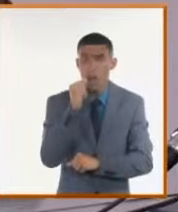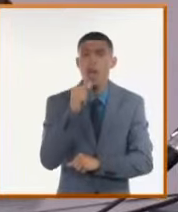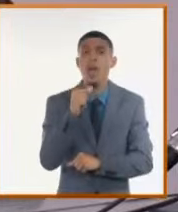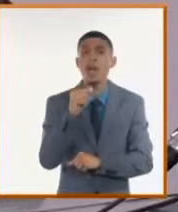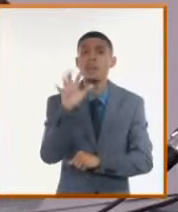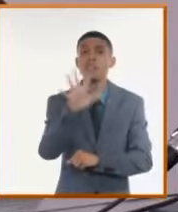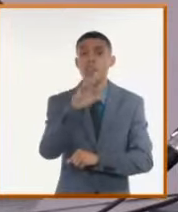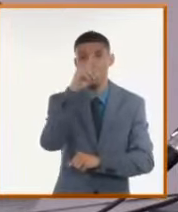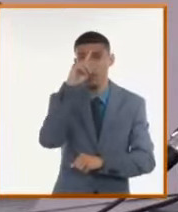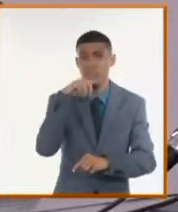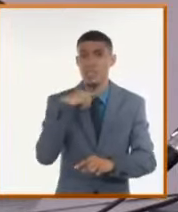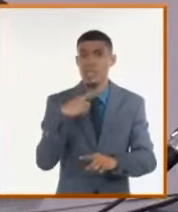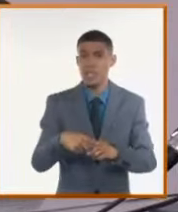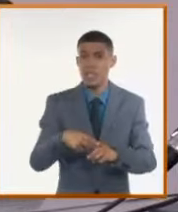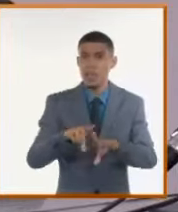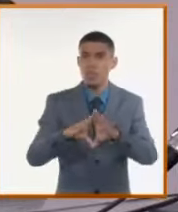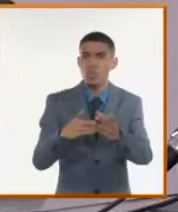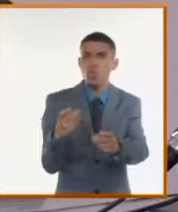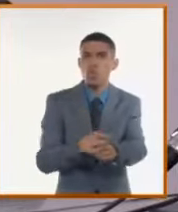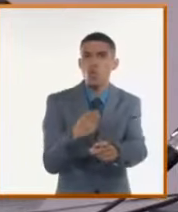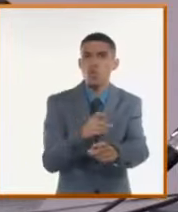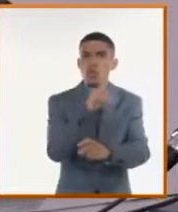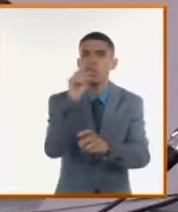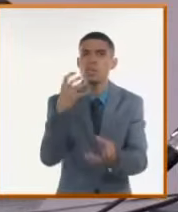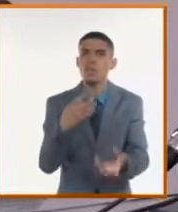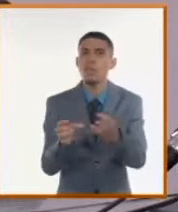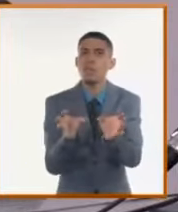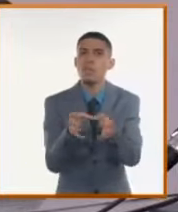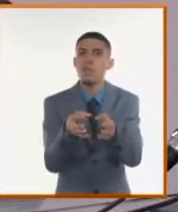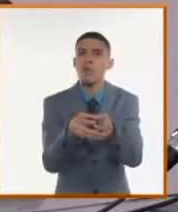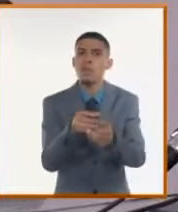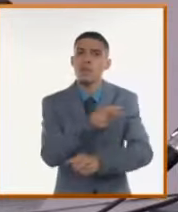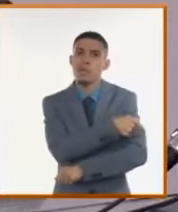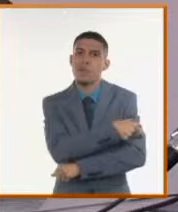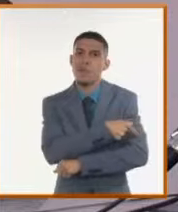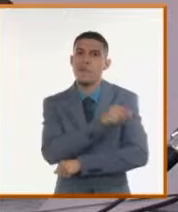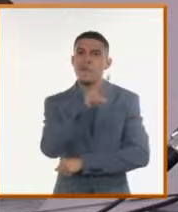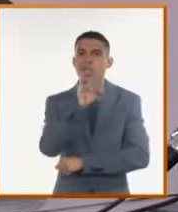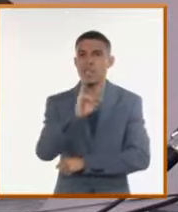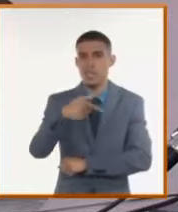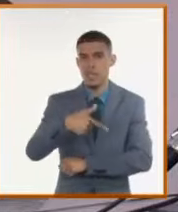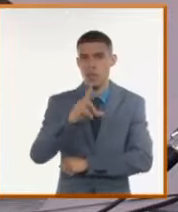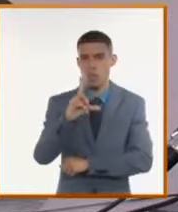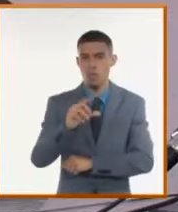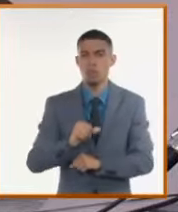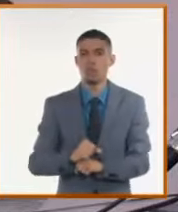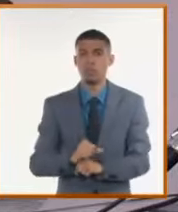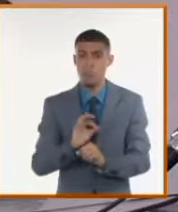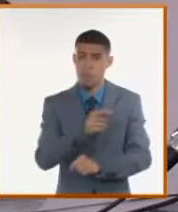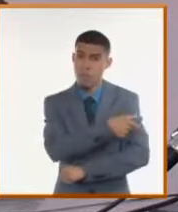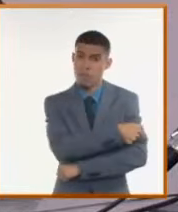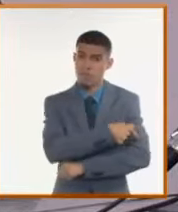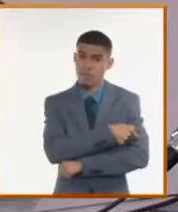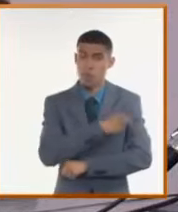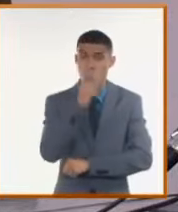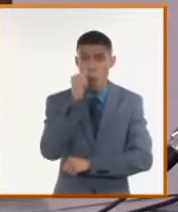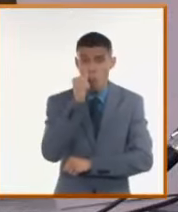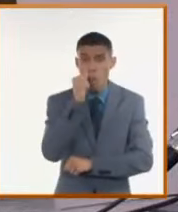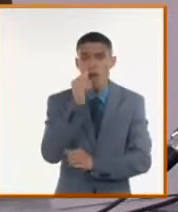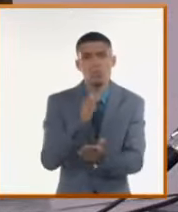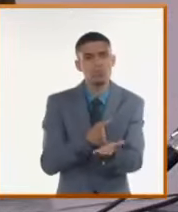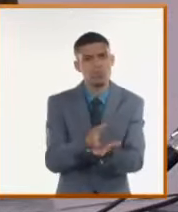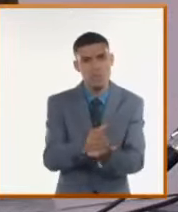5 de septiembre en cen fuegos por parte del movimiento 26 de julio y que guerrillero como